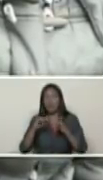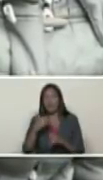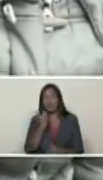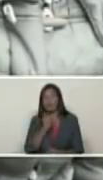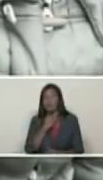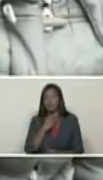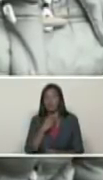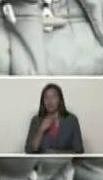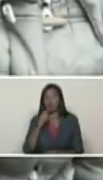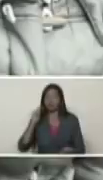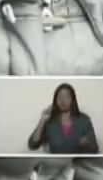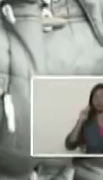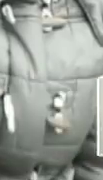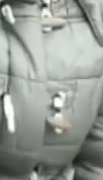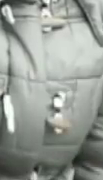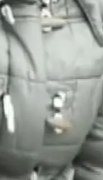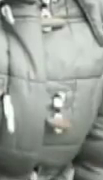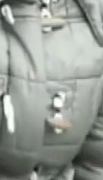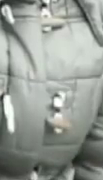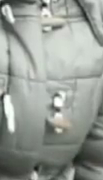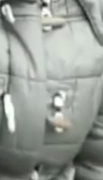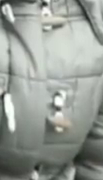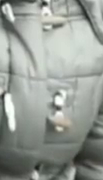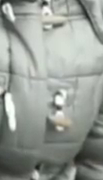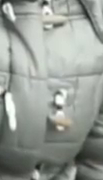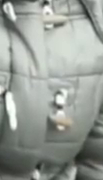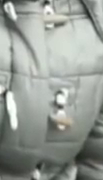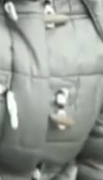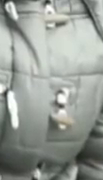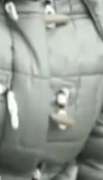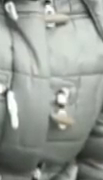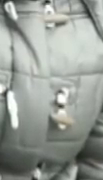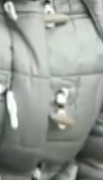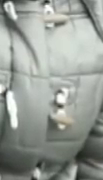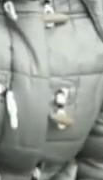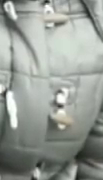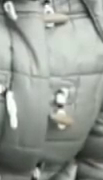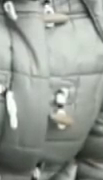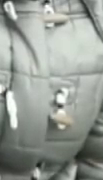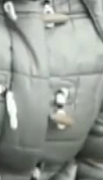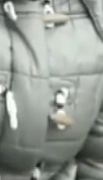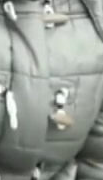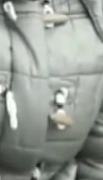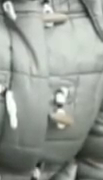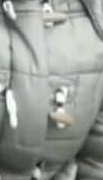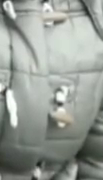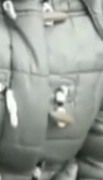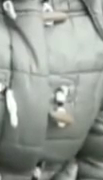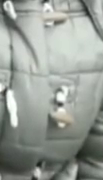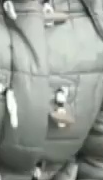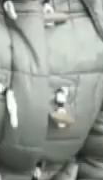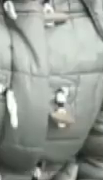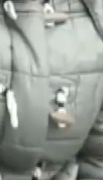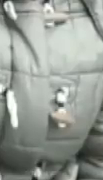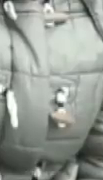Decidieron trasladarla hasta aquí por una fundación, que es PDVSA y ACMO,